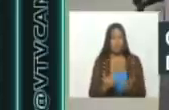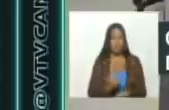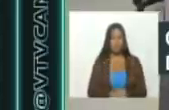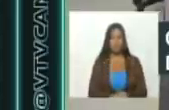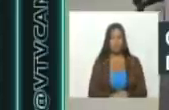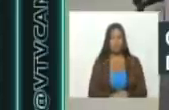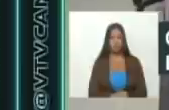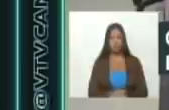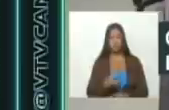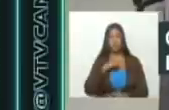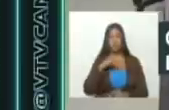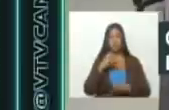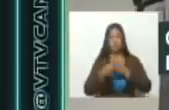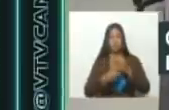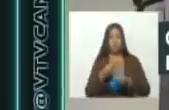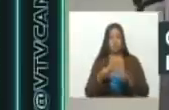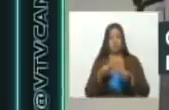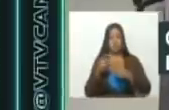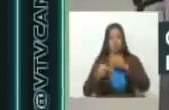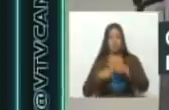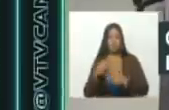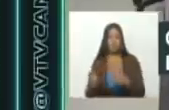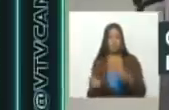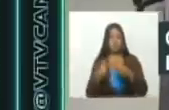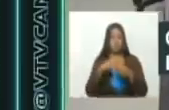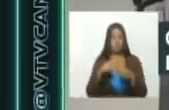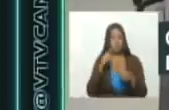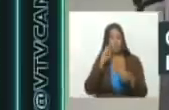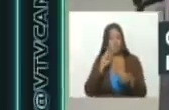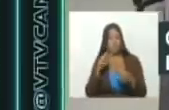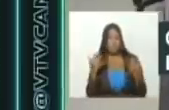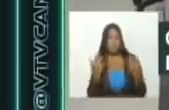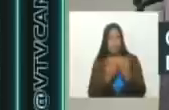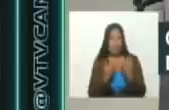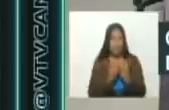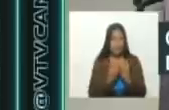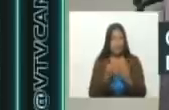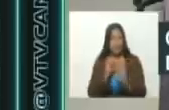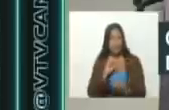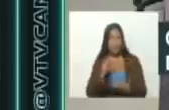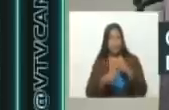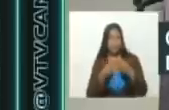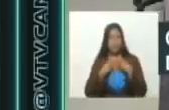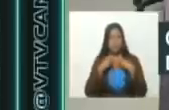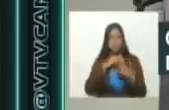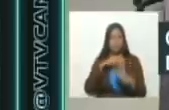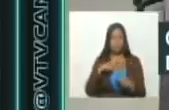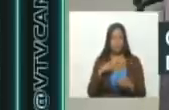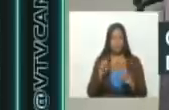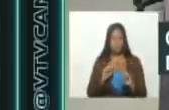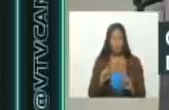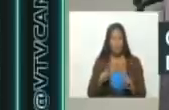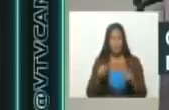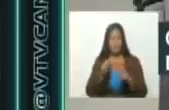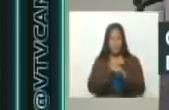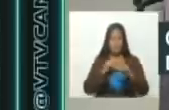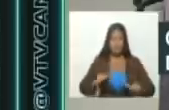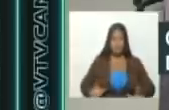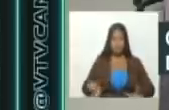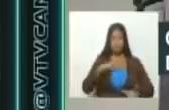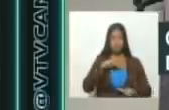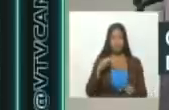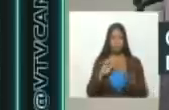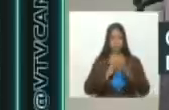dos terceras partes de toda nuestra producción. Eso ocurre nada más cuando hay una guerra, no como la que estamos viviendo nosotros, sino militar, que donde